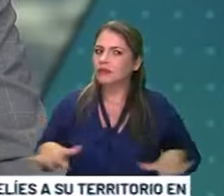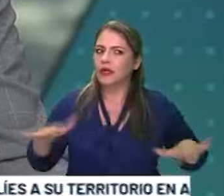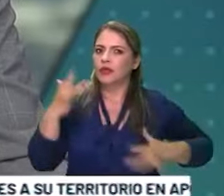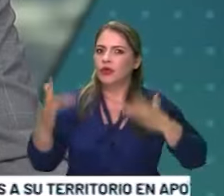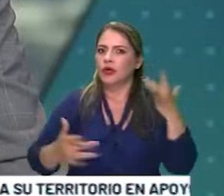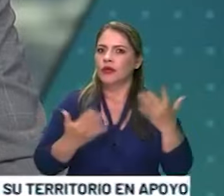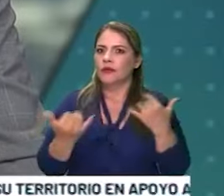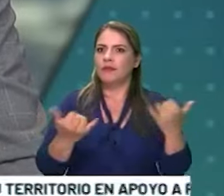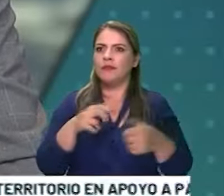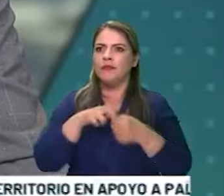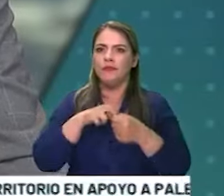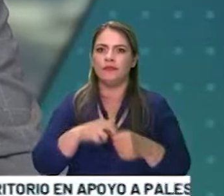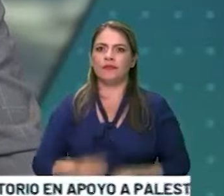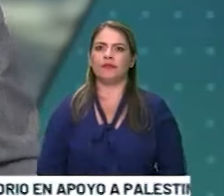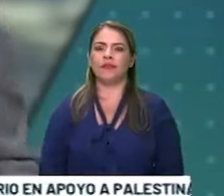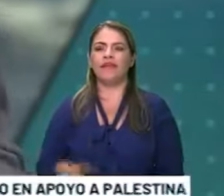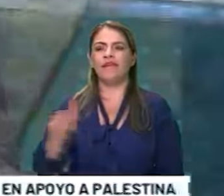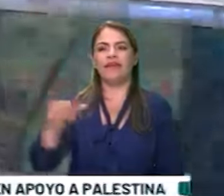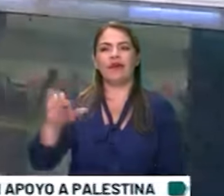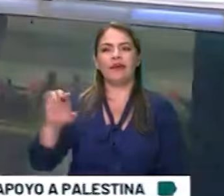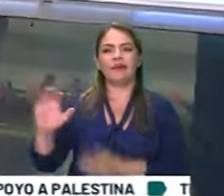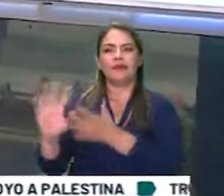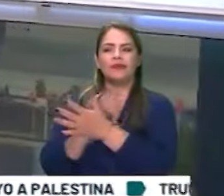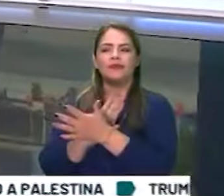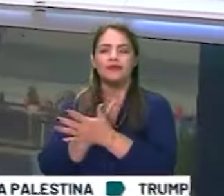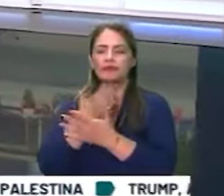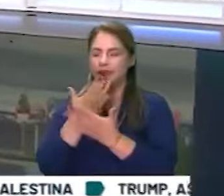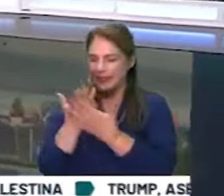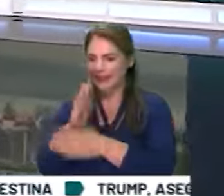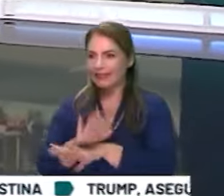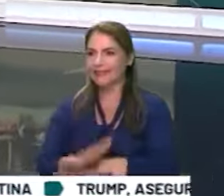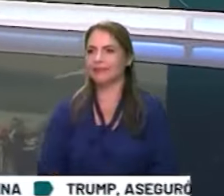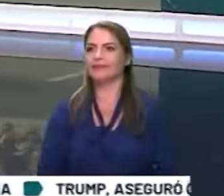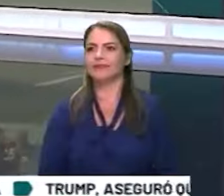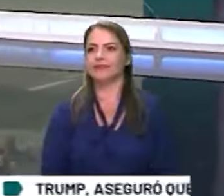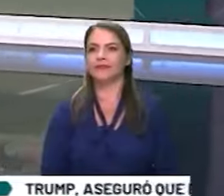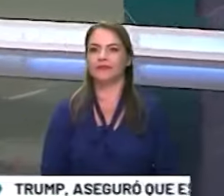transporte. Felipe Osorio nos habla del tema. Buenas tardes, adelante Felipe.